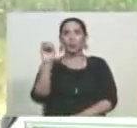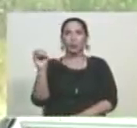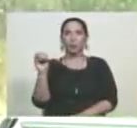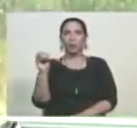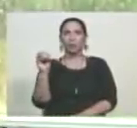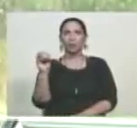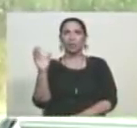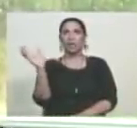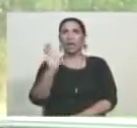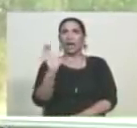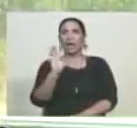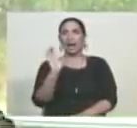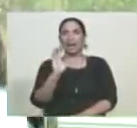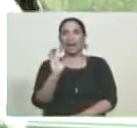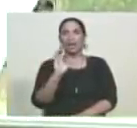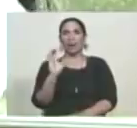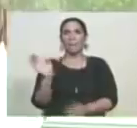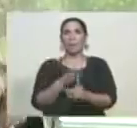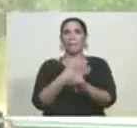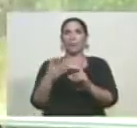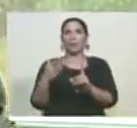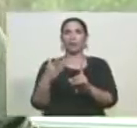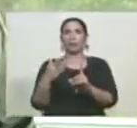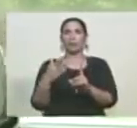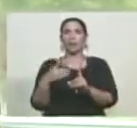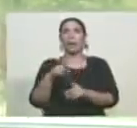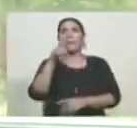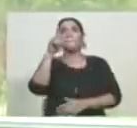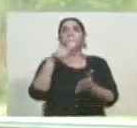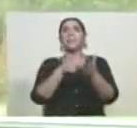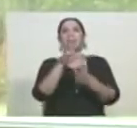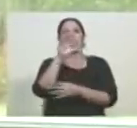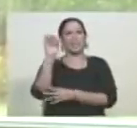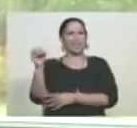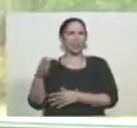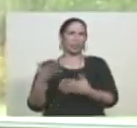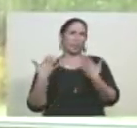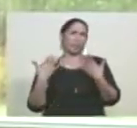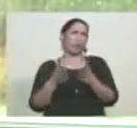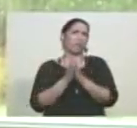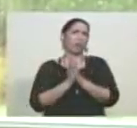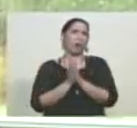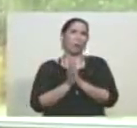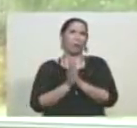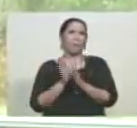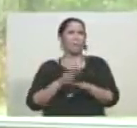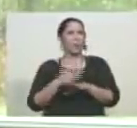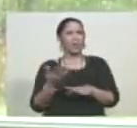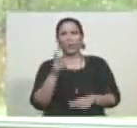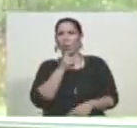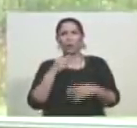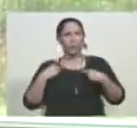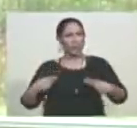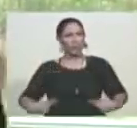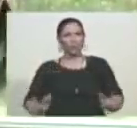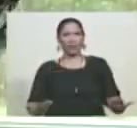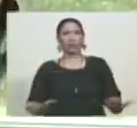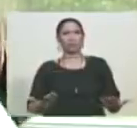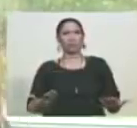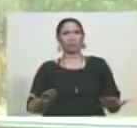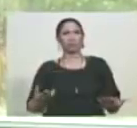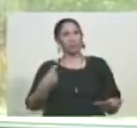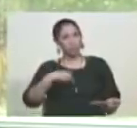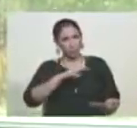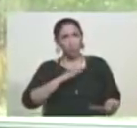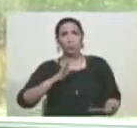Y Caracas es víctima de que un plátano cueste 1.500, por el amor de Dios, porque es la inhumanidad. Nosotros